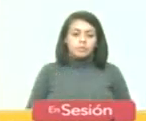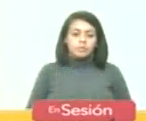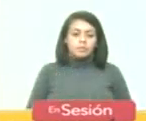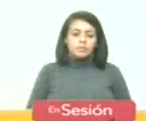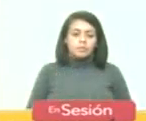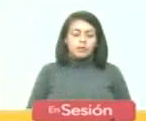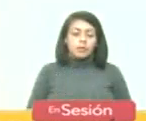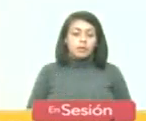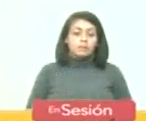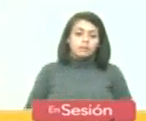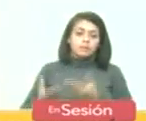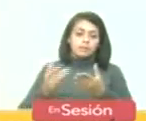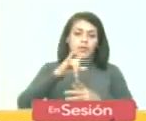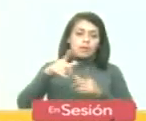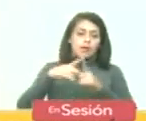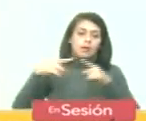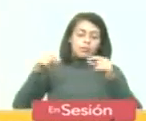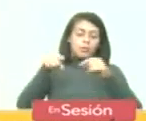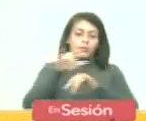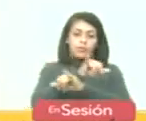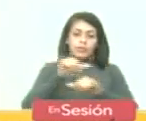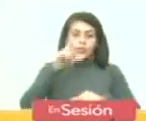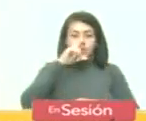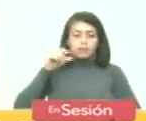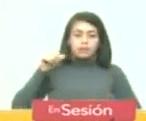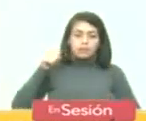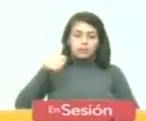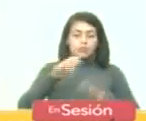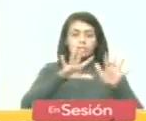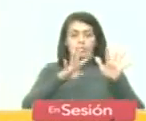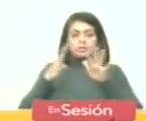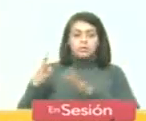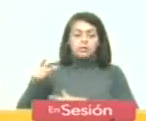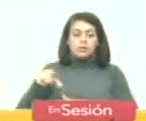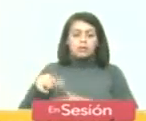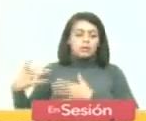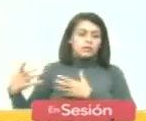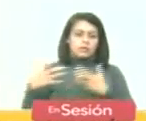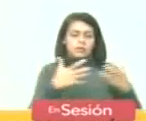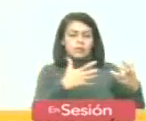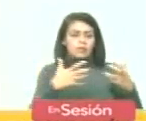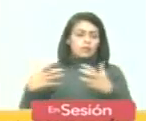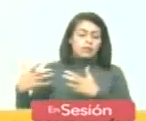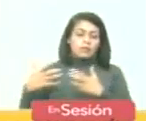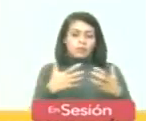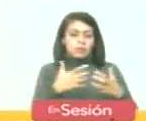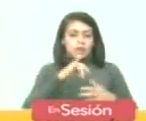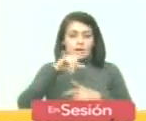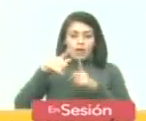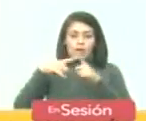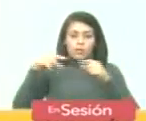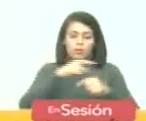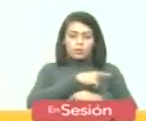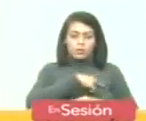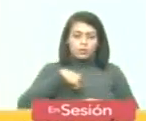fue cedida a Japón a finales del siglo XIX en la guerra japonesa y